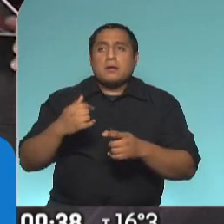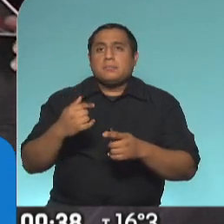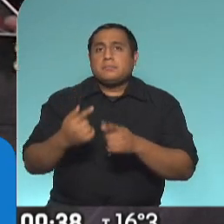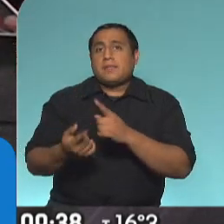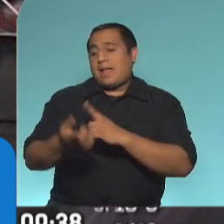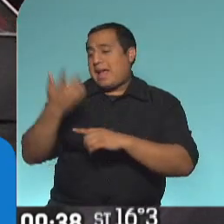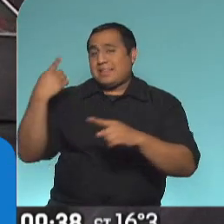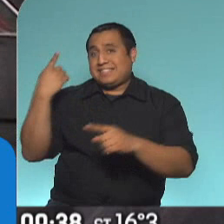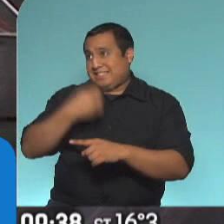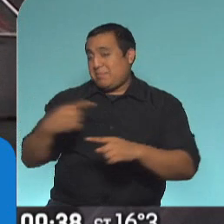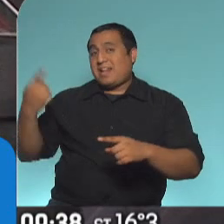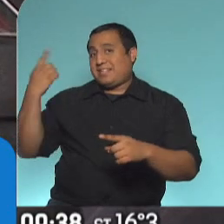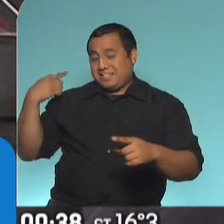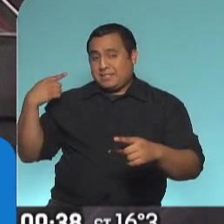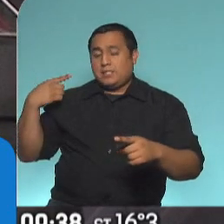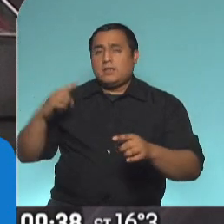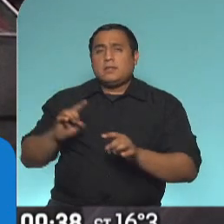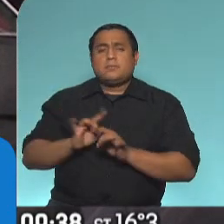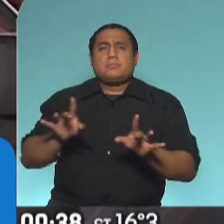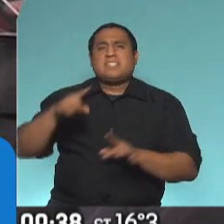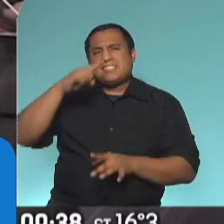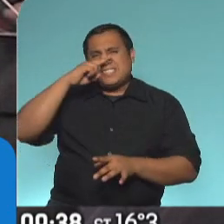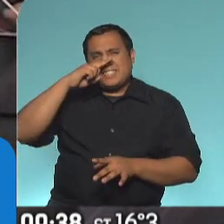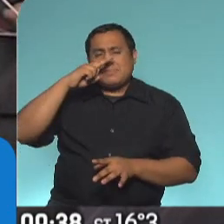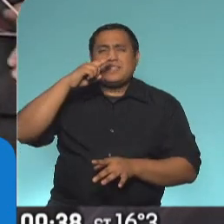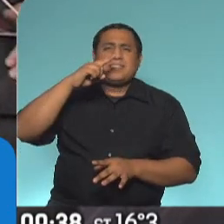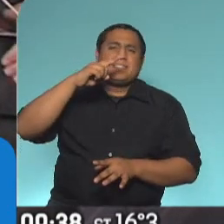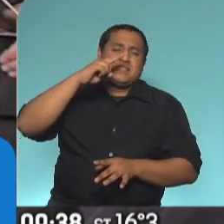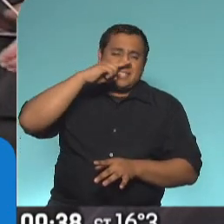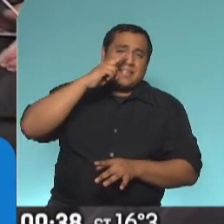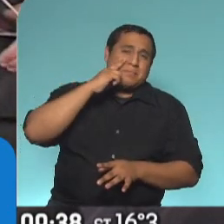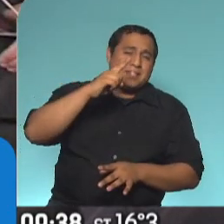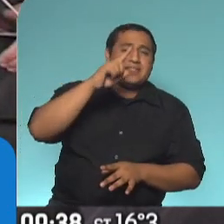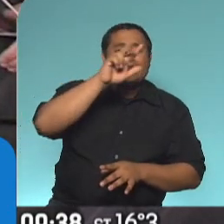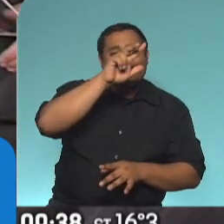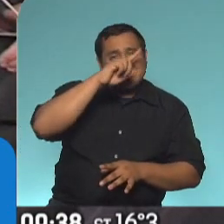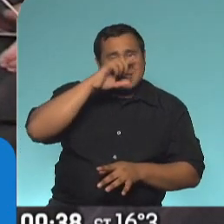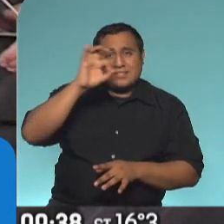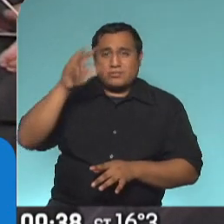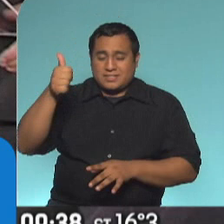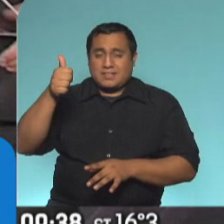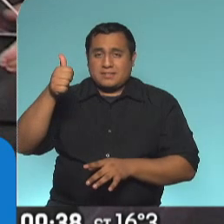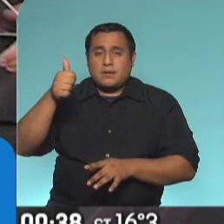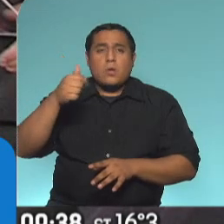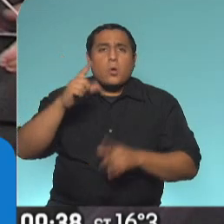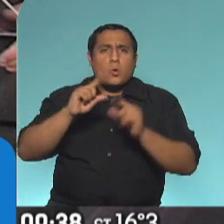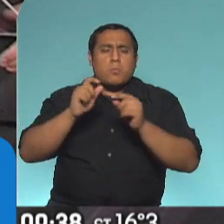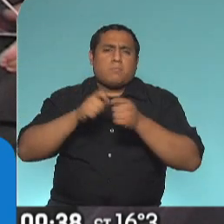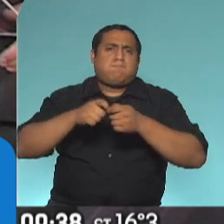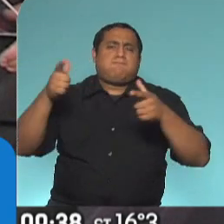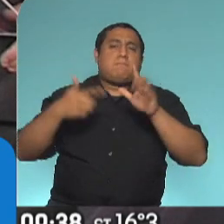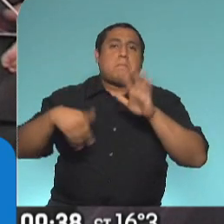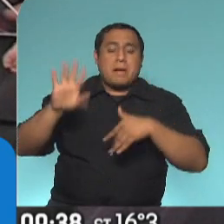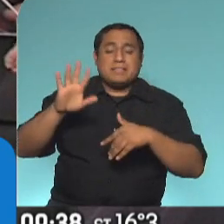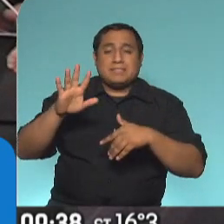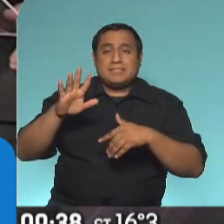durante la última semana, el promedio de casos diarios es 7.706, y el número más alto de casos que se han registrado